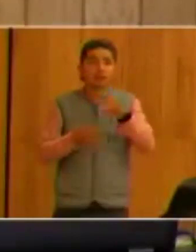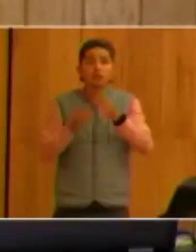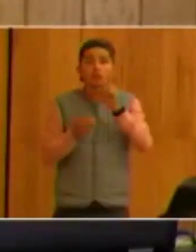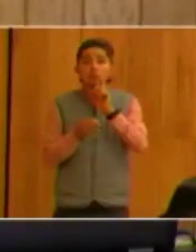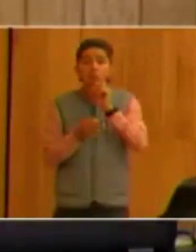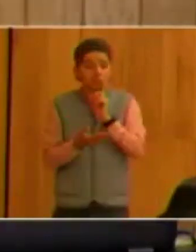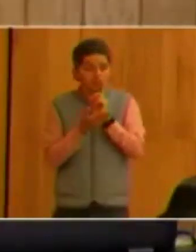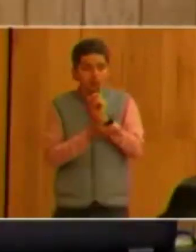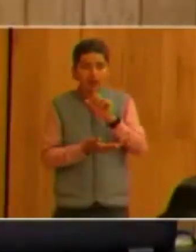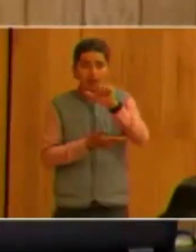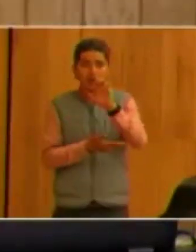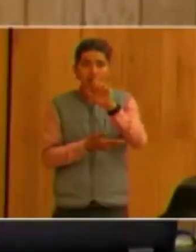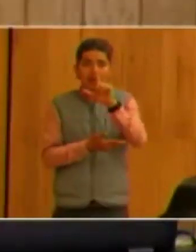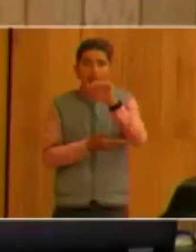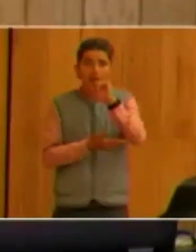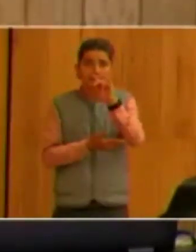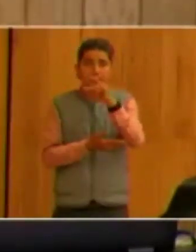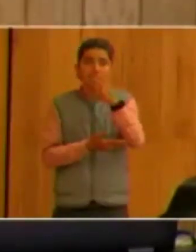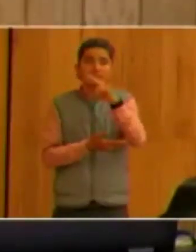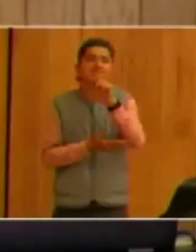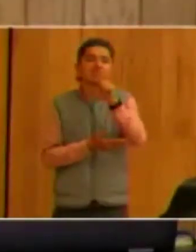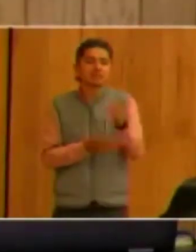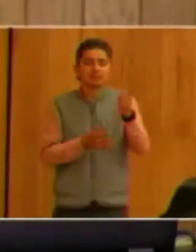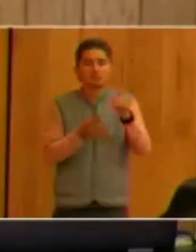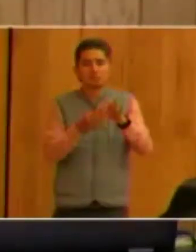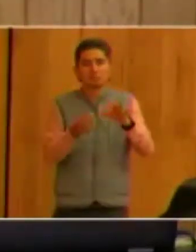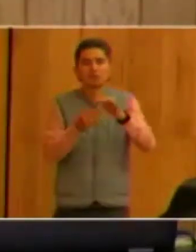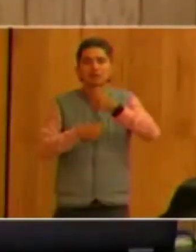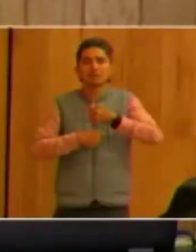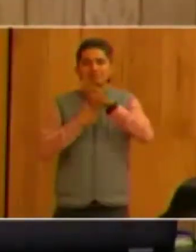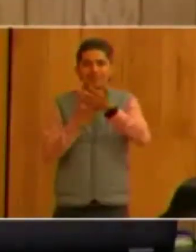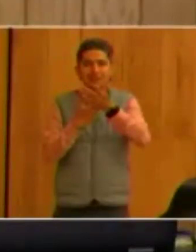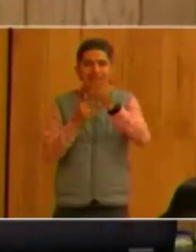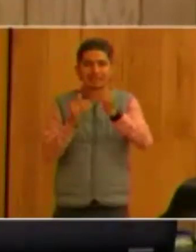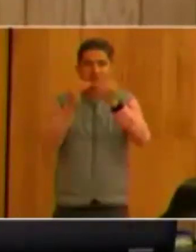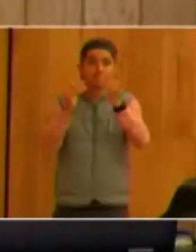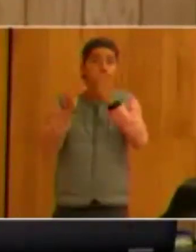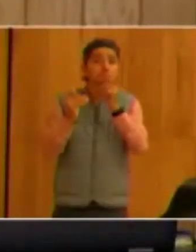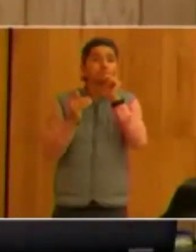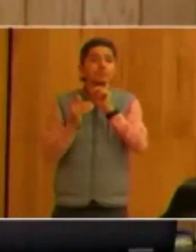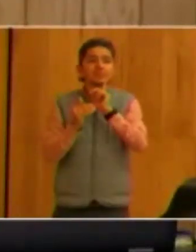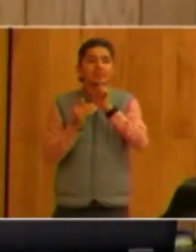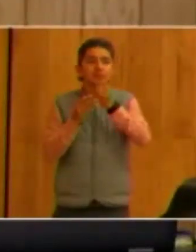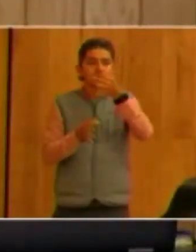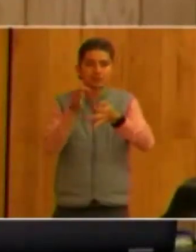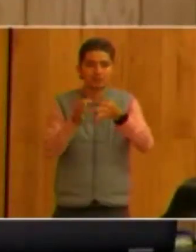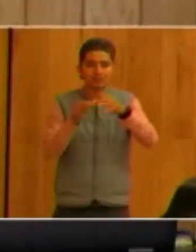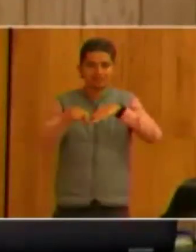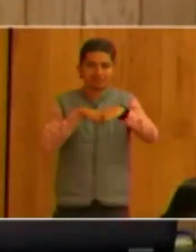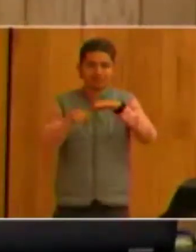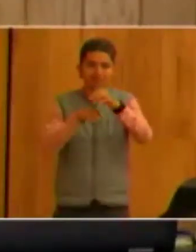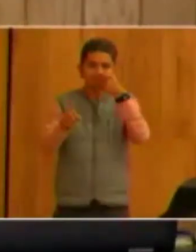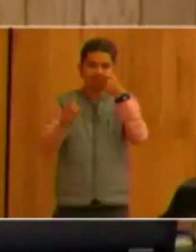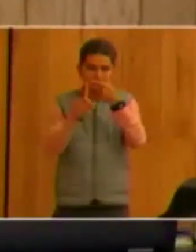Elizabeth Flores Santamaría nos compartirá la visión de la perspectiva de género desde el ámbito de la justicia laboral.